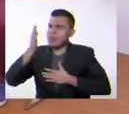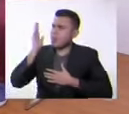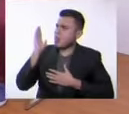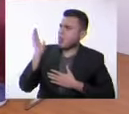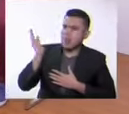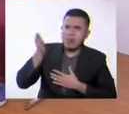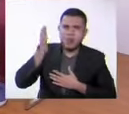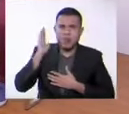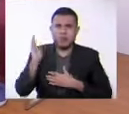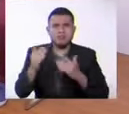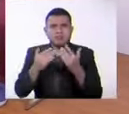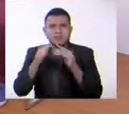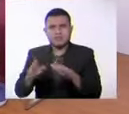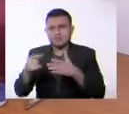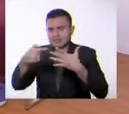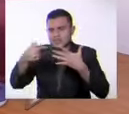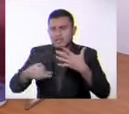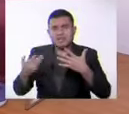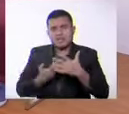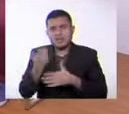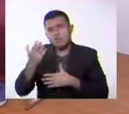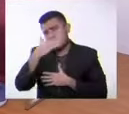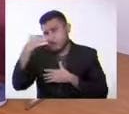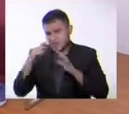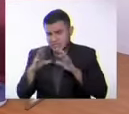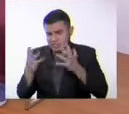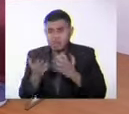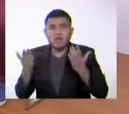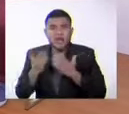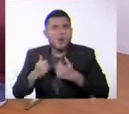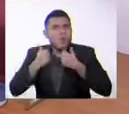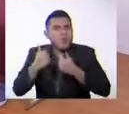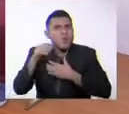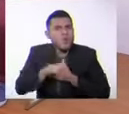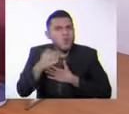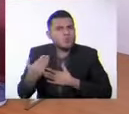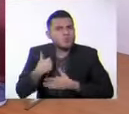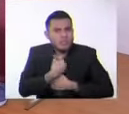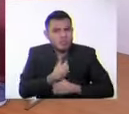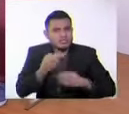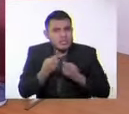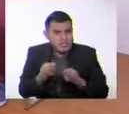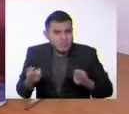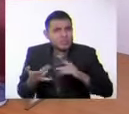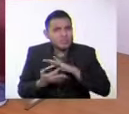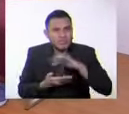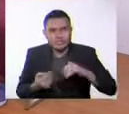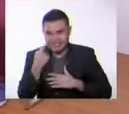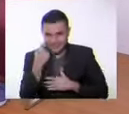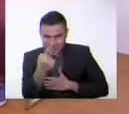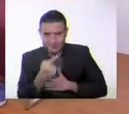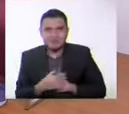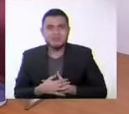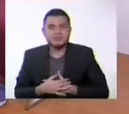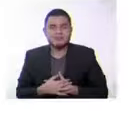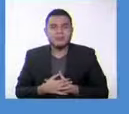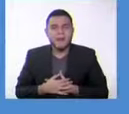los países del mundo que generen un buen uso de nuestros recursos naturales. ¿Vamos a verlo, Candy? Vamos a